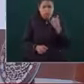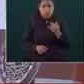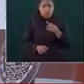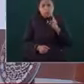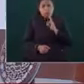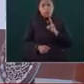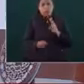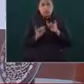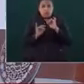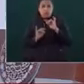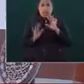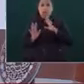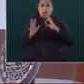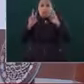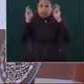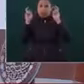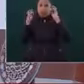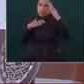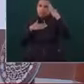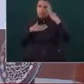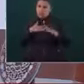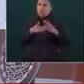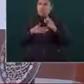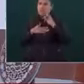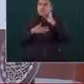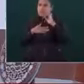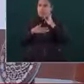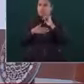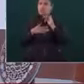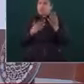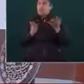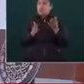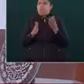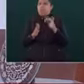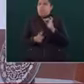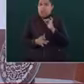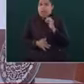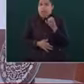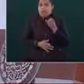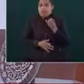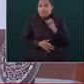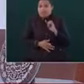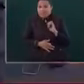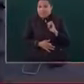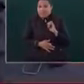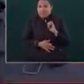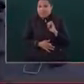extraordinario, con mucha sabiduría. Entonces, así estamos.